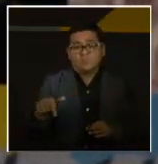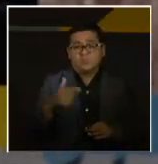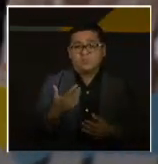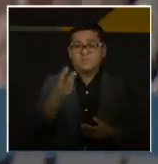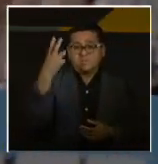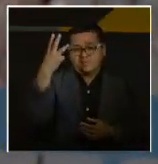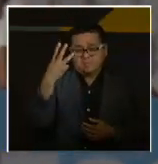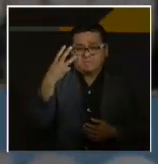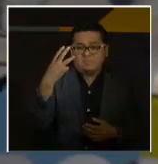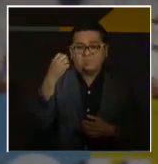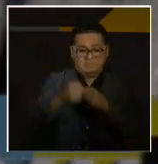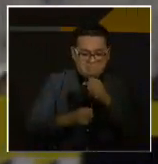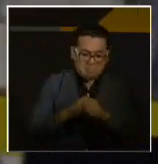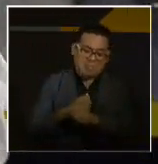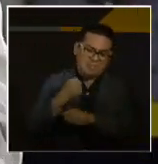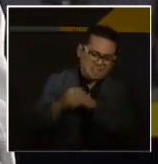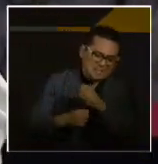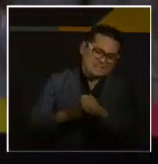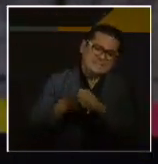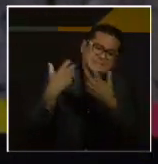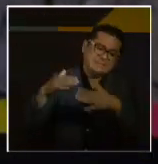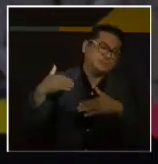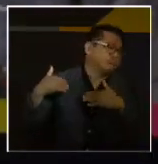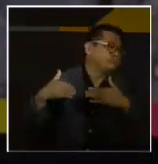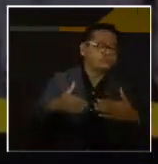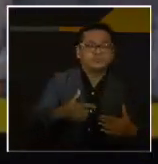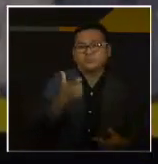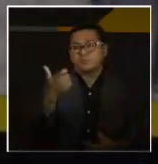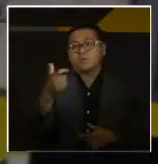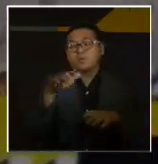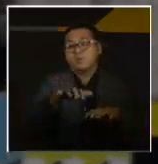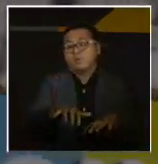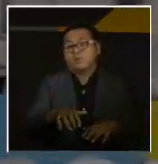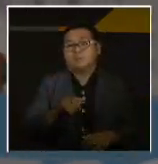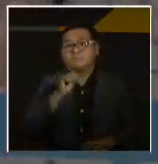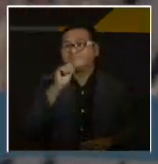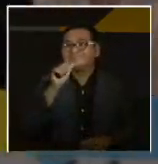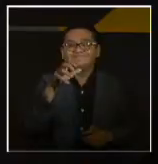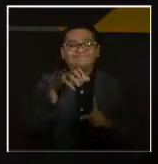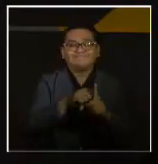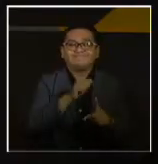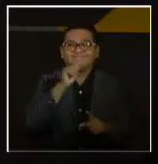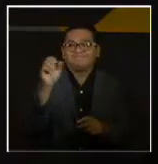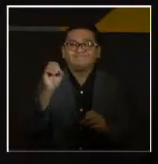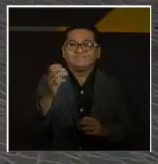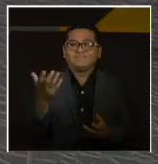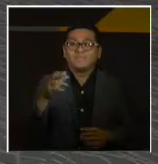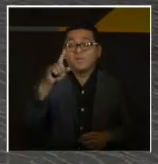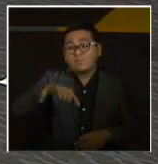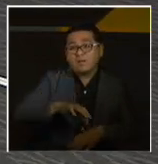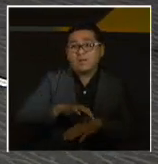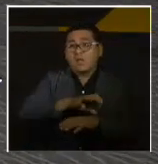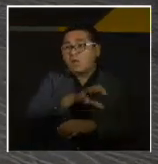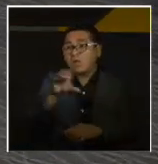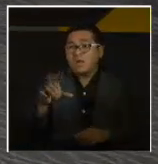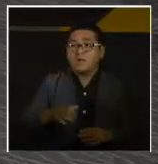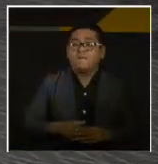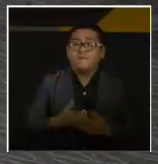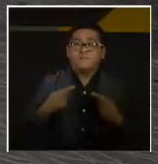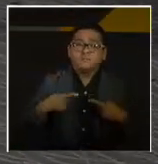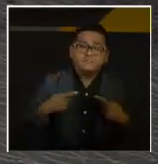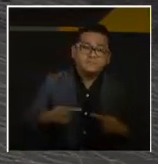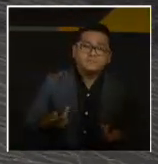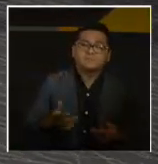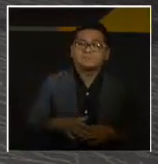de 3 décadas de billones de pesos invertidos, no se ha logrado que realmente el campo, la